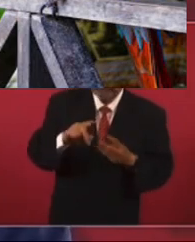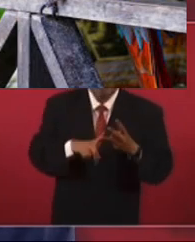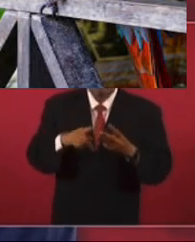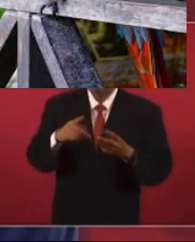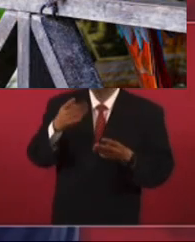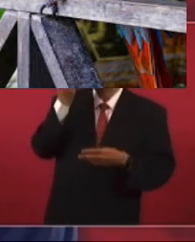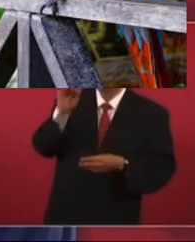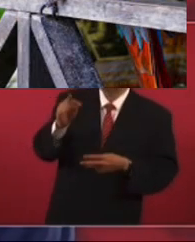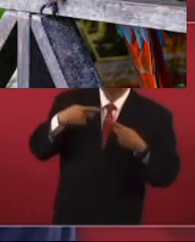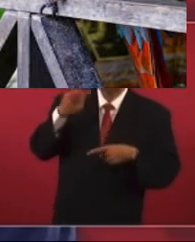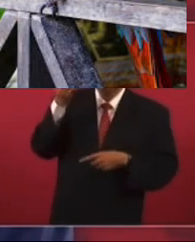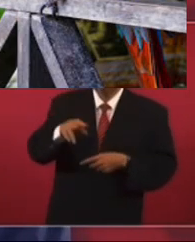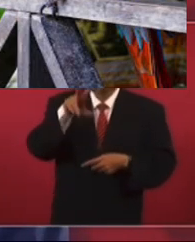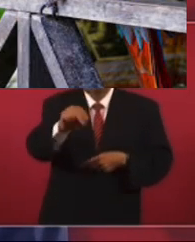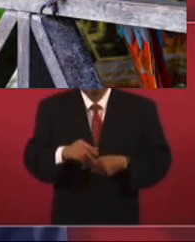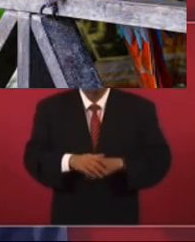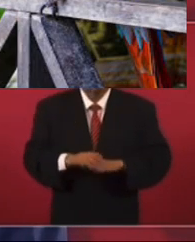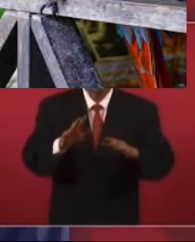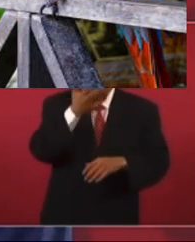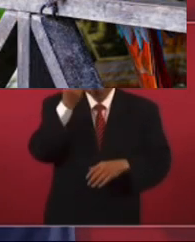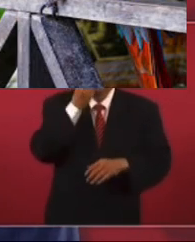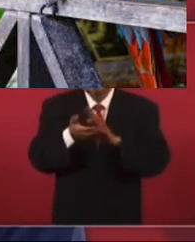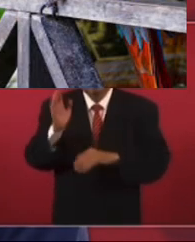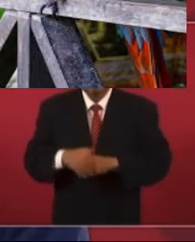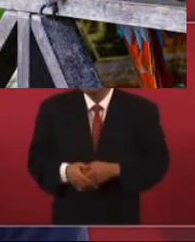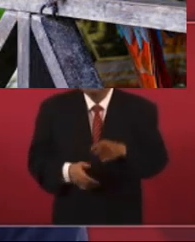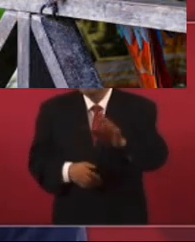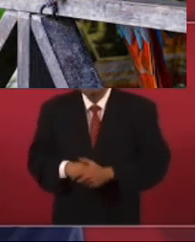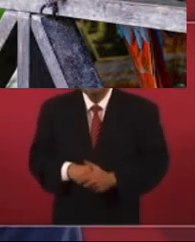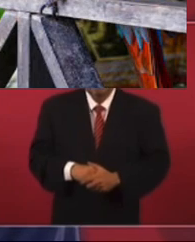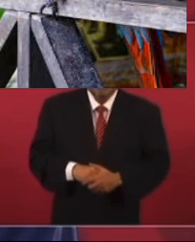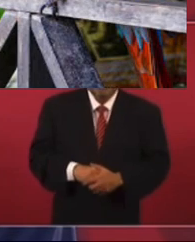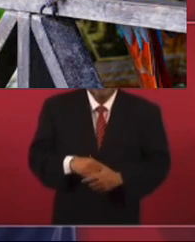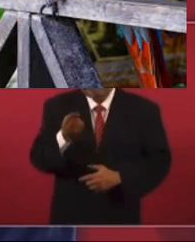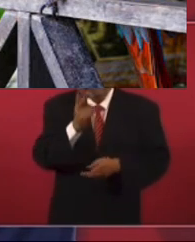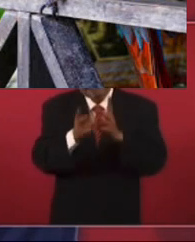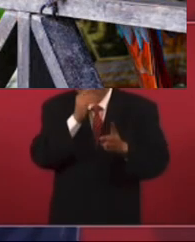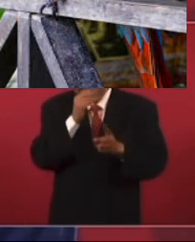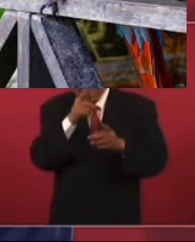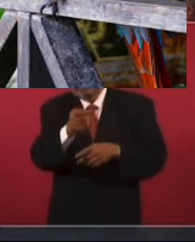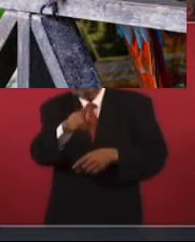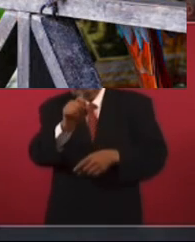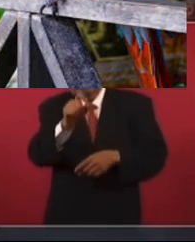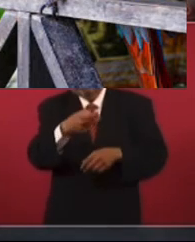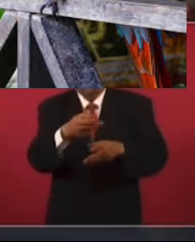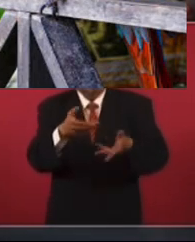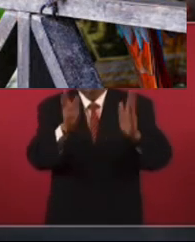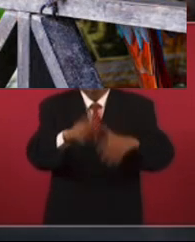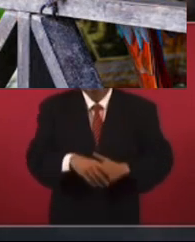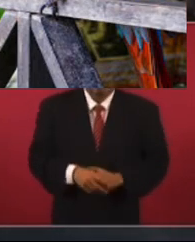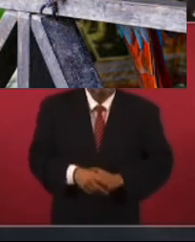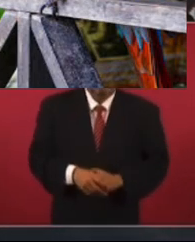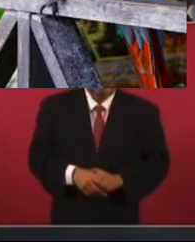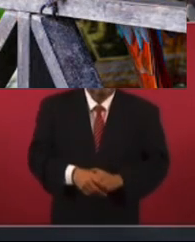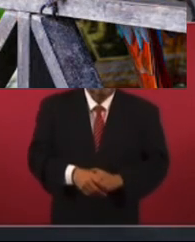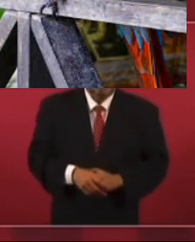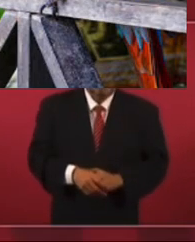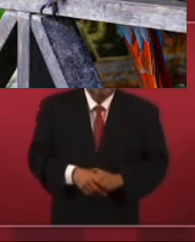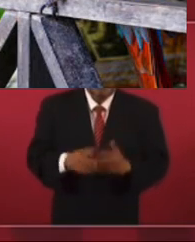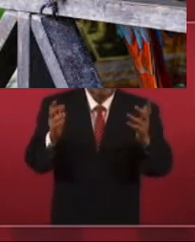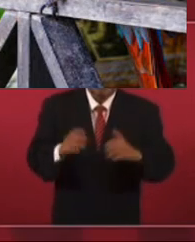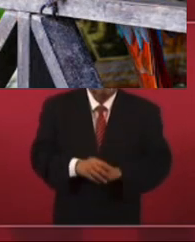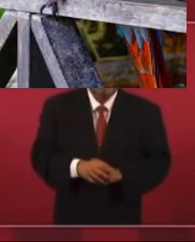acaba el efecto de la vacuna, así se le va terminando todo este alborrea que trae con el pueblo.